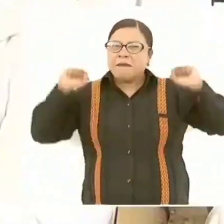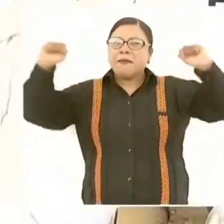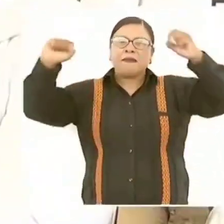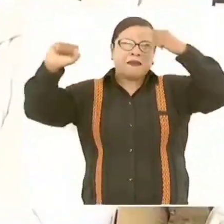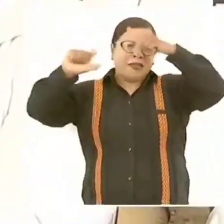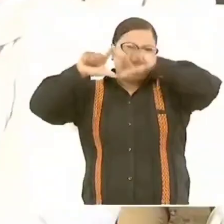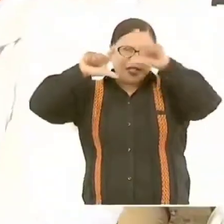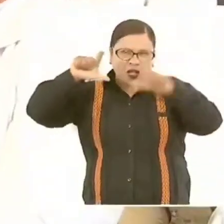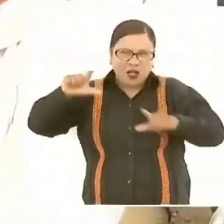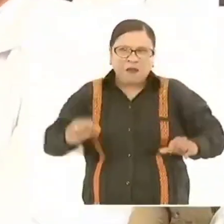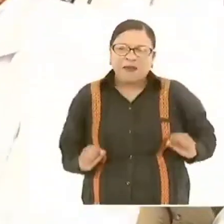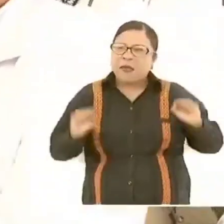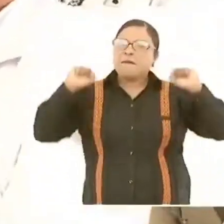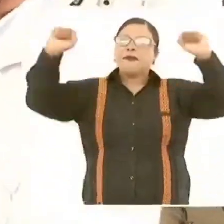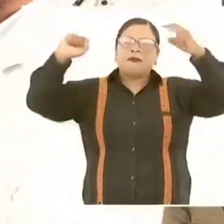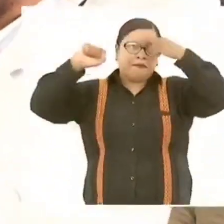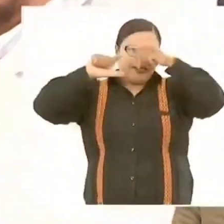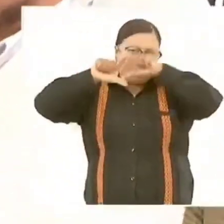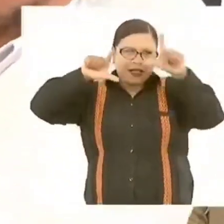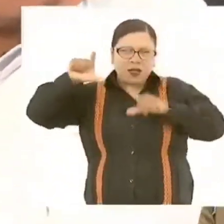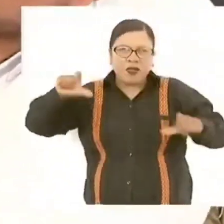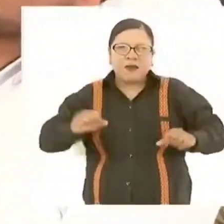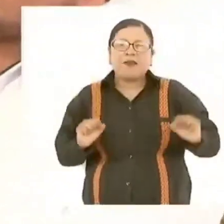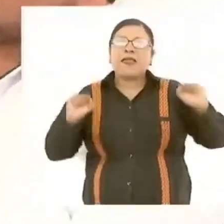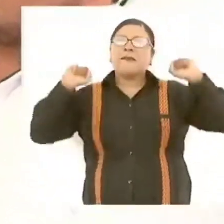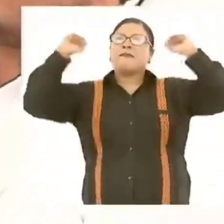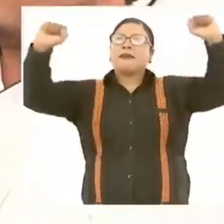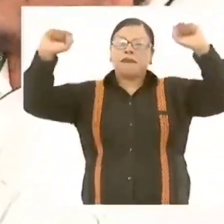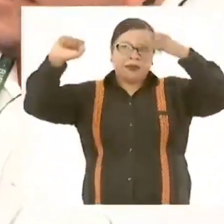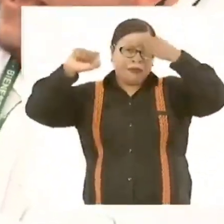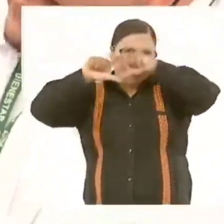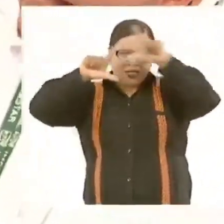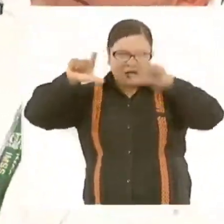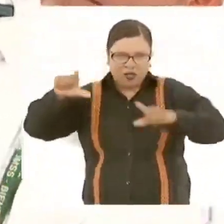México! ¡Viva, ¡viva México! ¡Viva, ¡viva México!